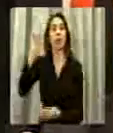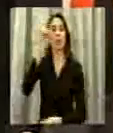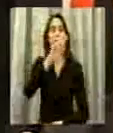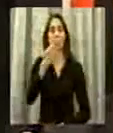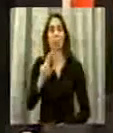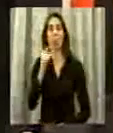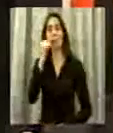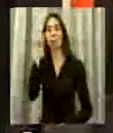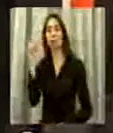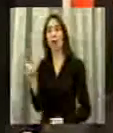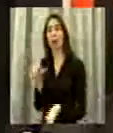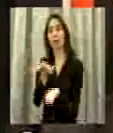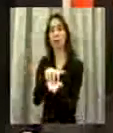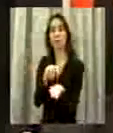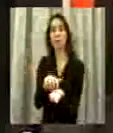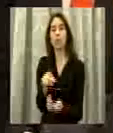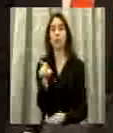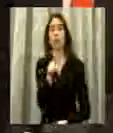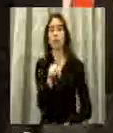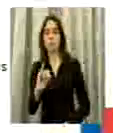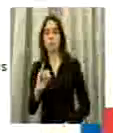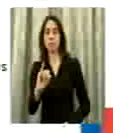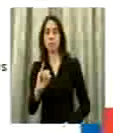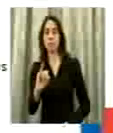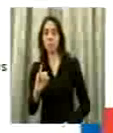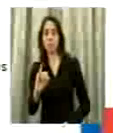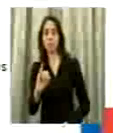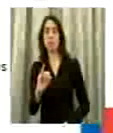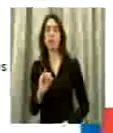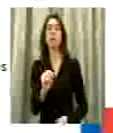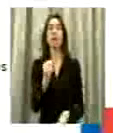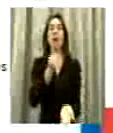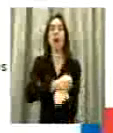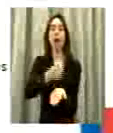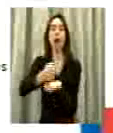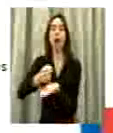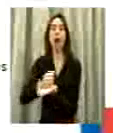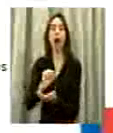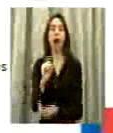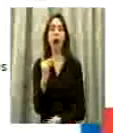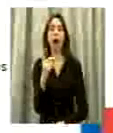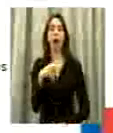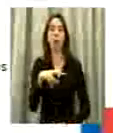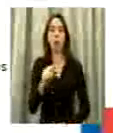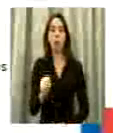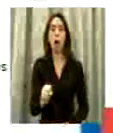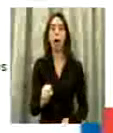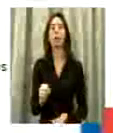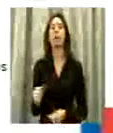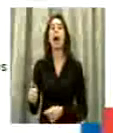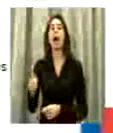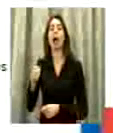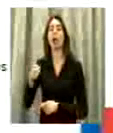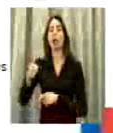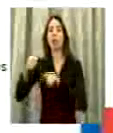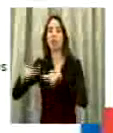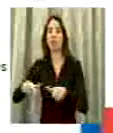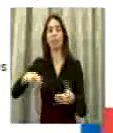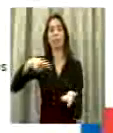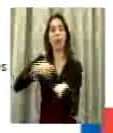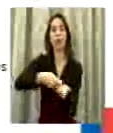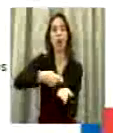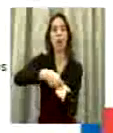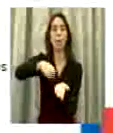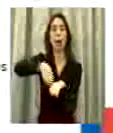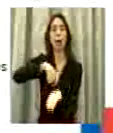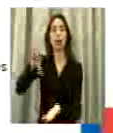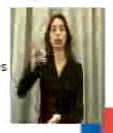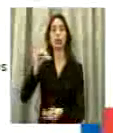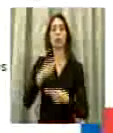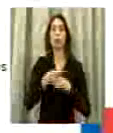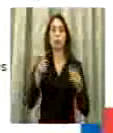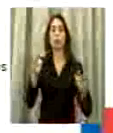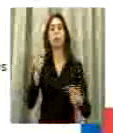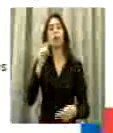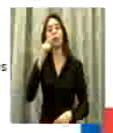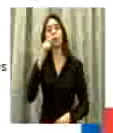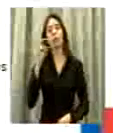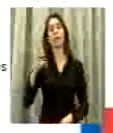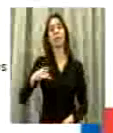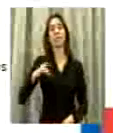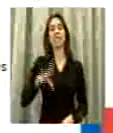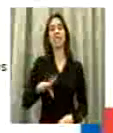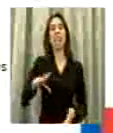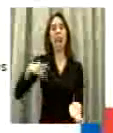Tesorero, Servicio de Impuestos Internos, Aduanas, Dirección de Compras y Contratación Pública, también conocido como Chile